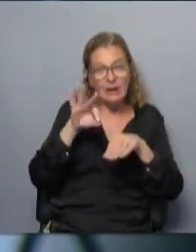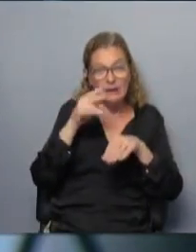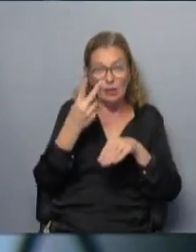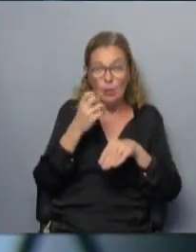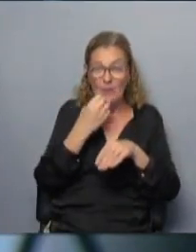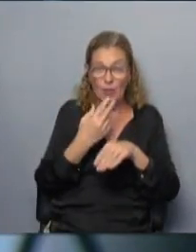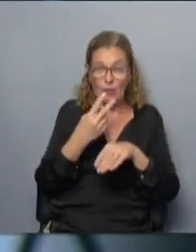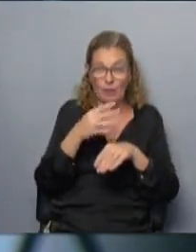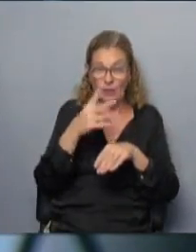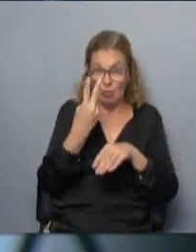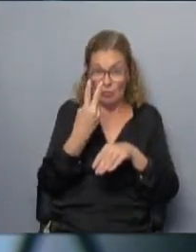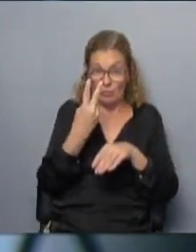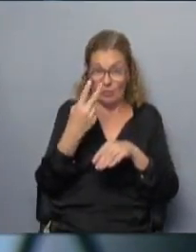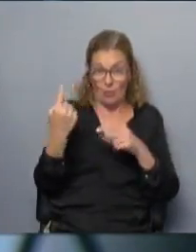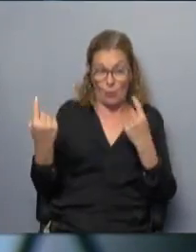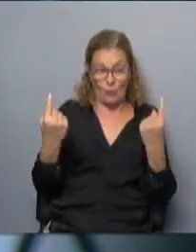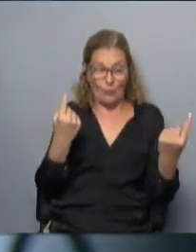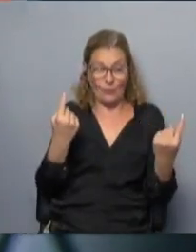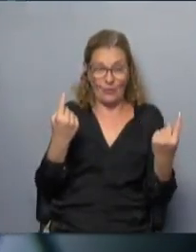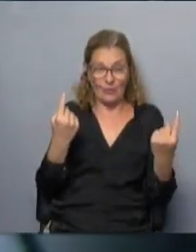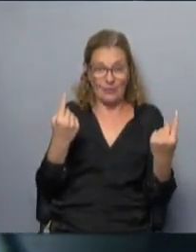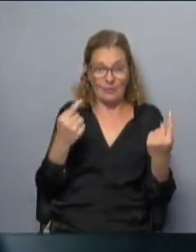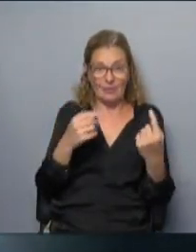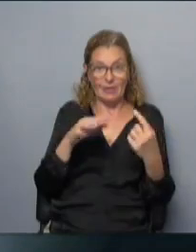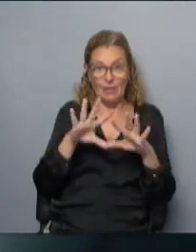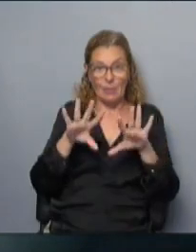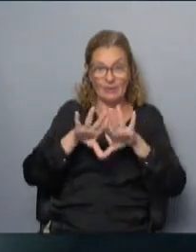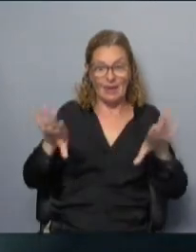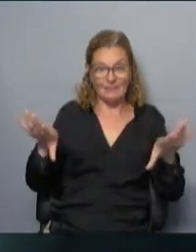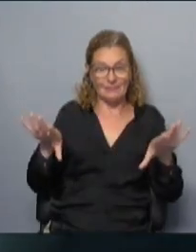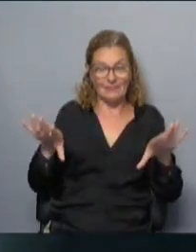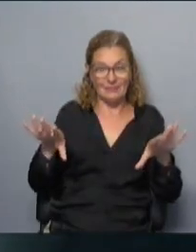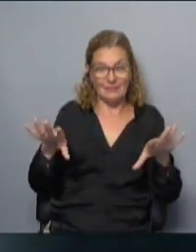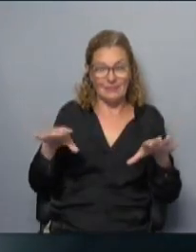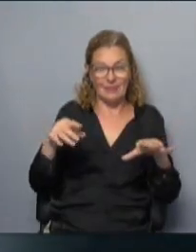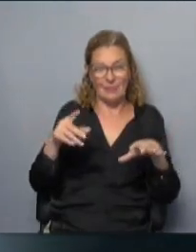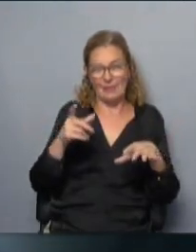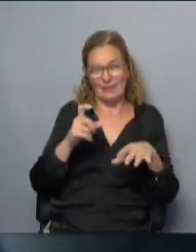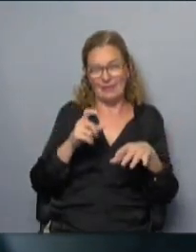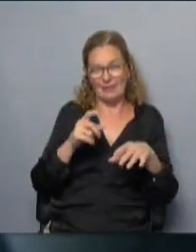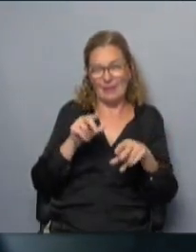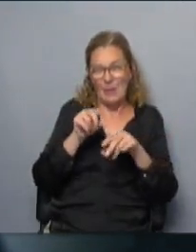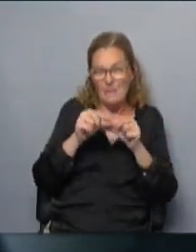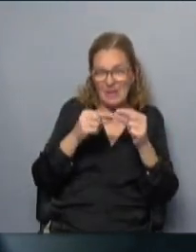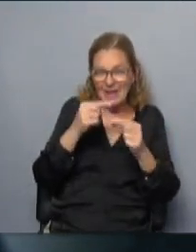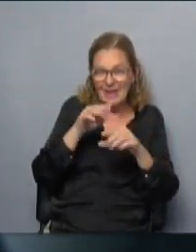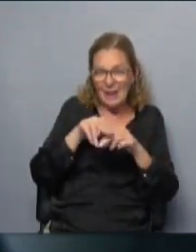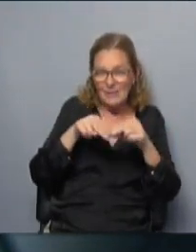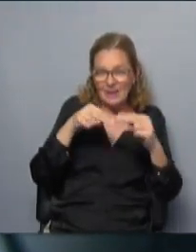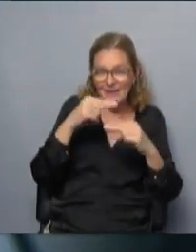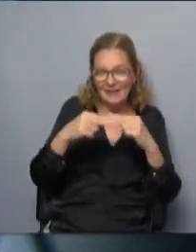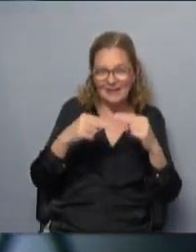mejores en general porque de uno de cada lado por ese trampa no pierdo en realidad es